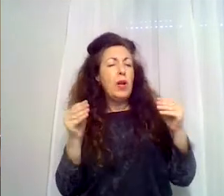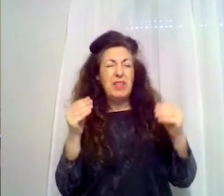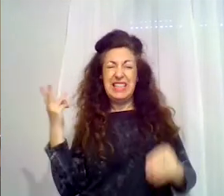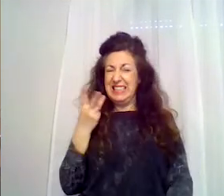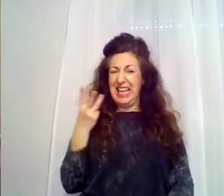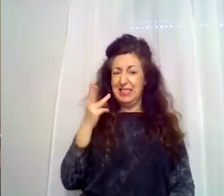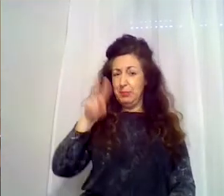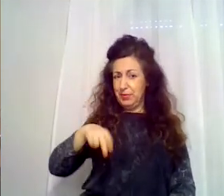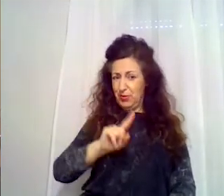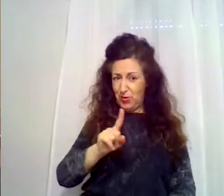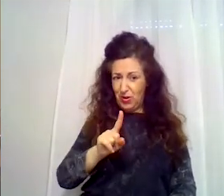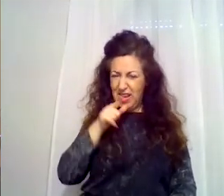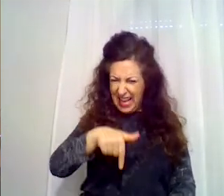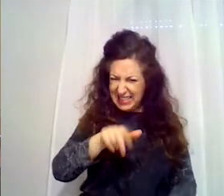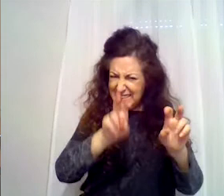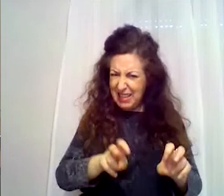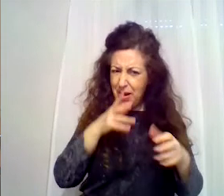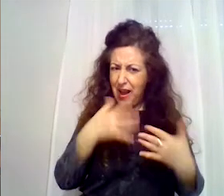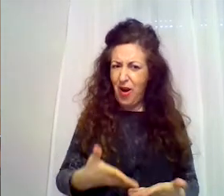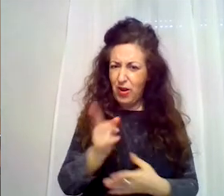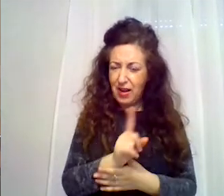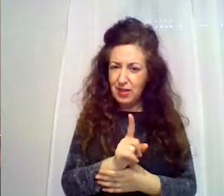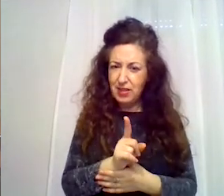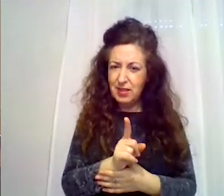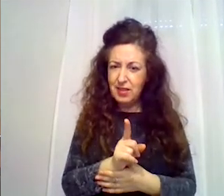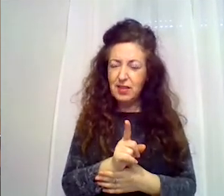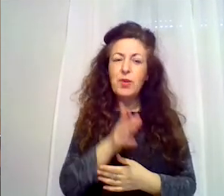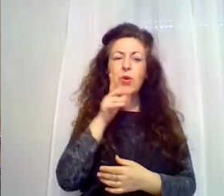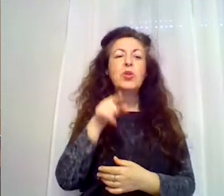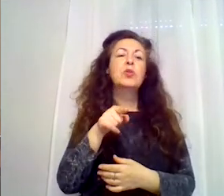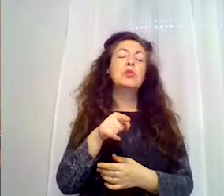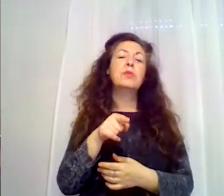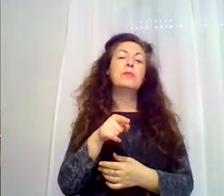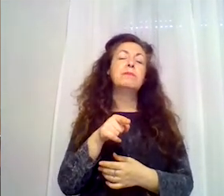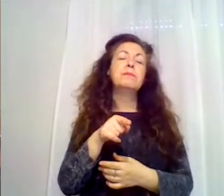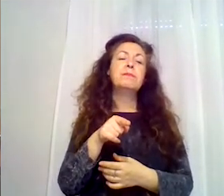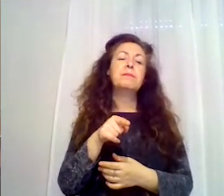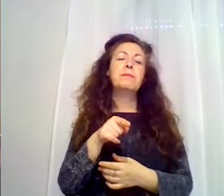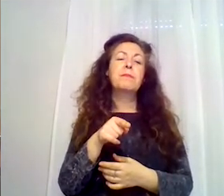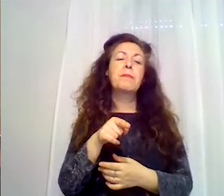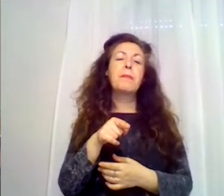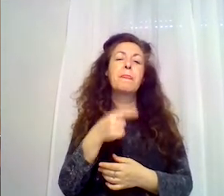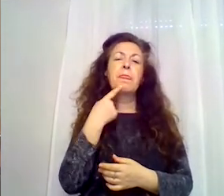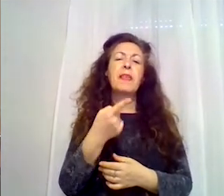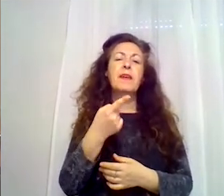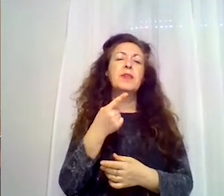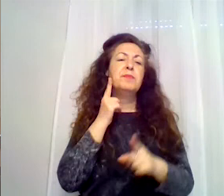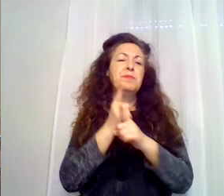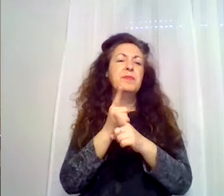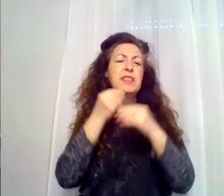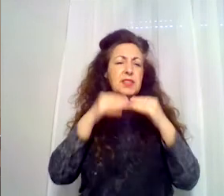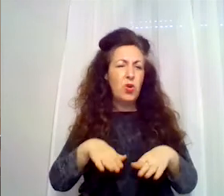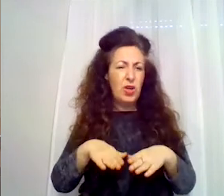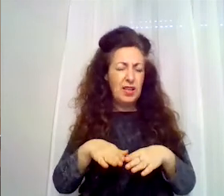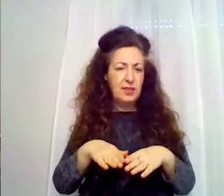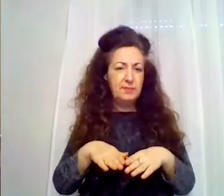parte es una opción suya que creo que es perfectamente válida, en decir que ¿por qué